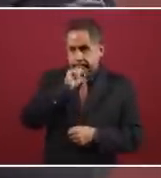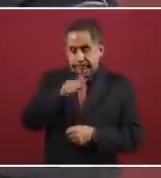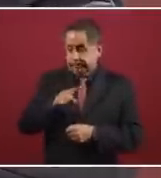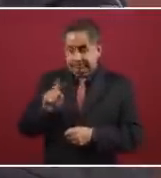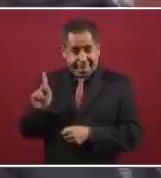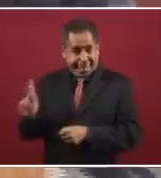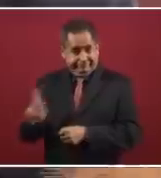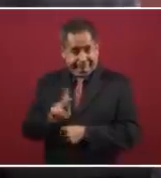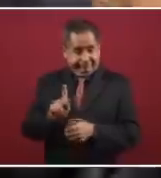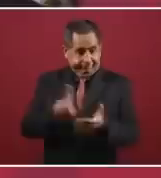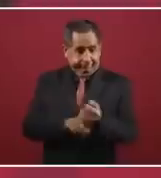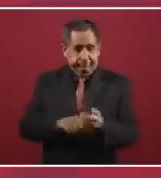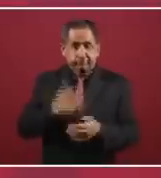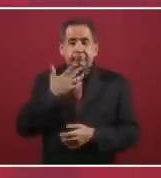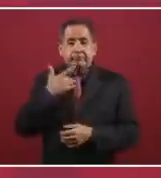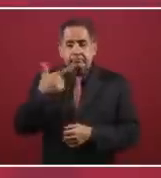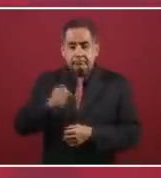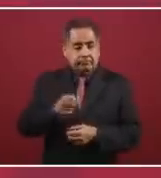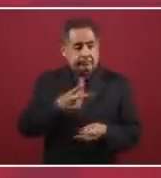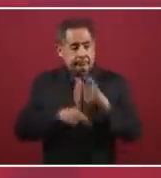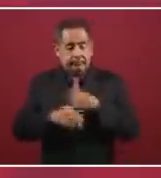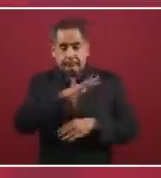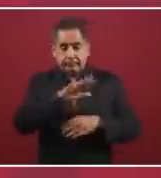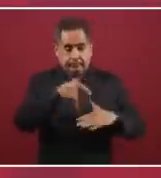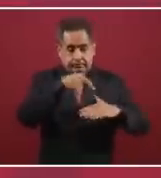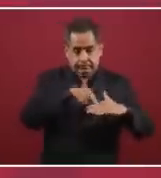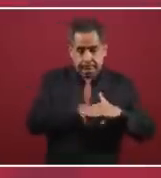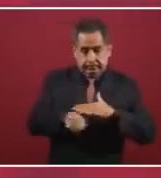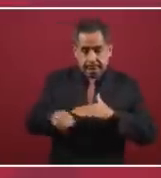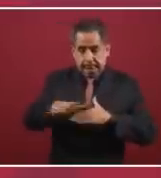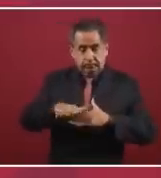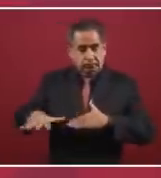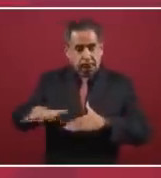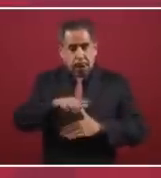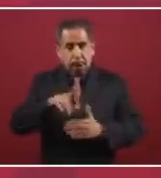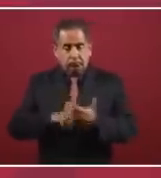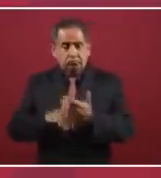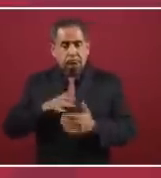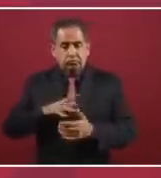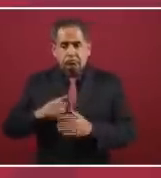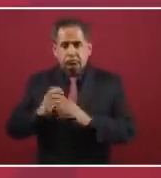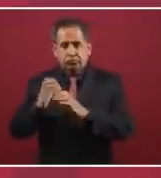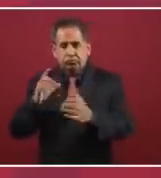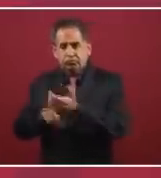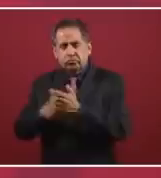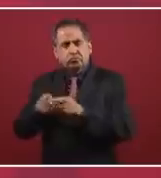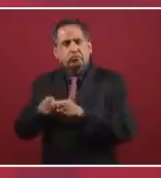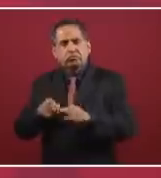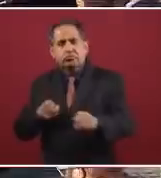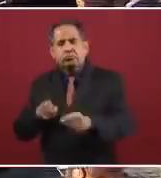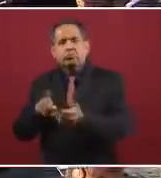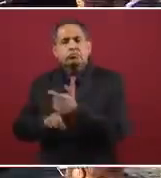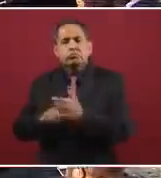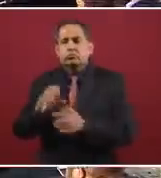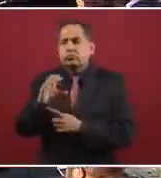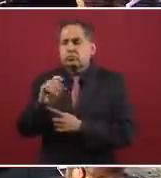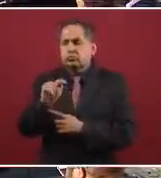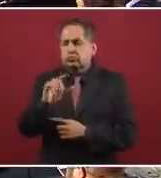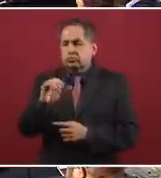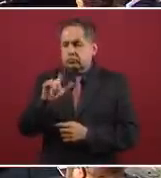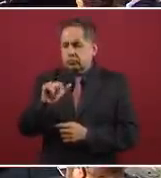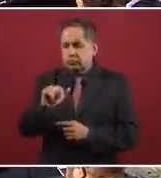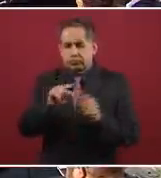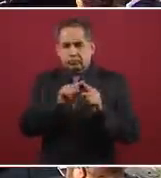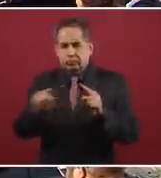precisamente el gas marino, porque tenemos los ductos desde Coatzacoalcos a